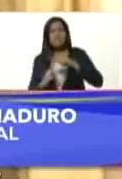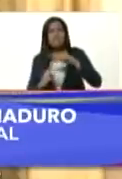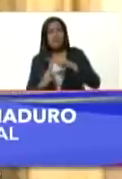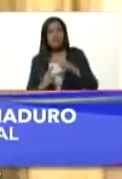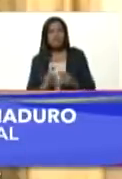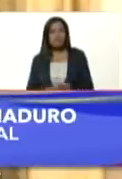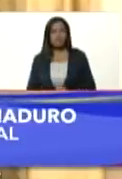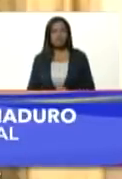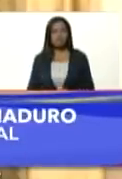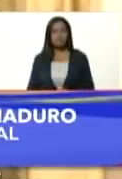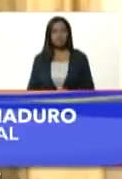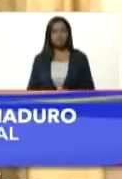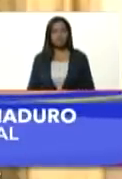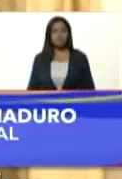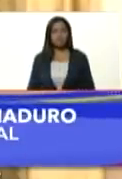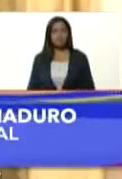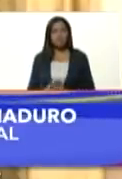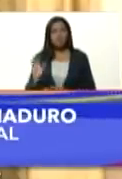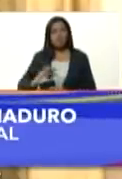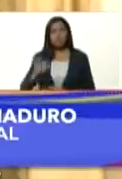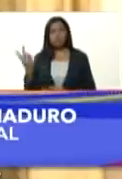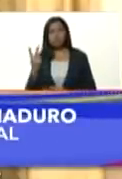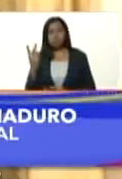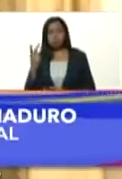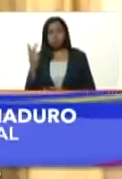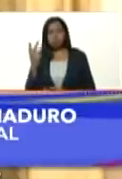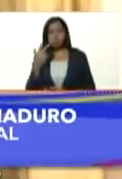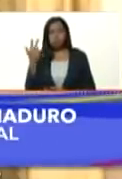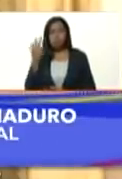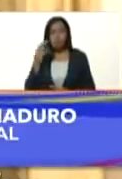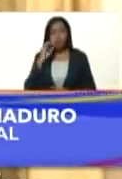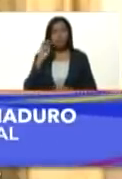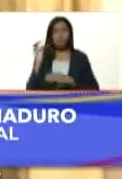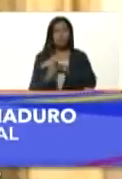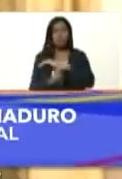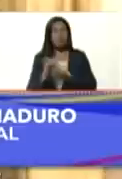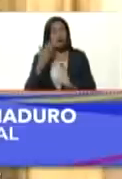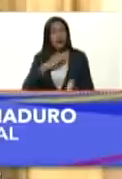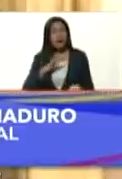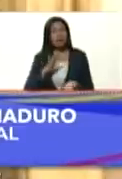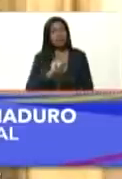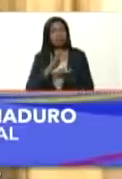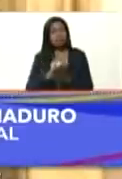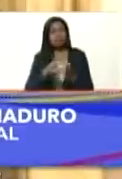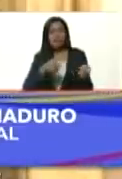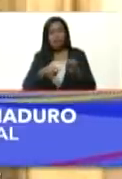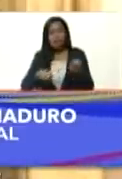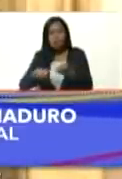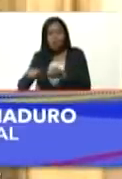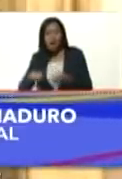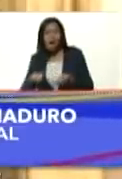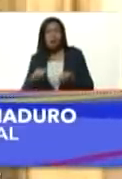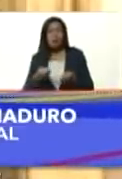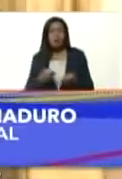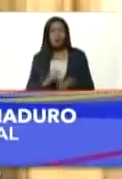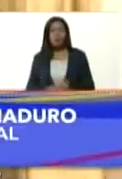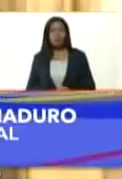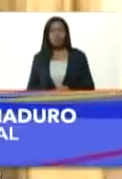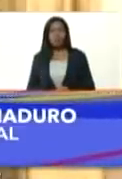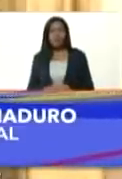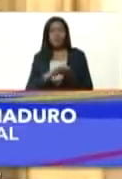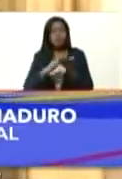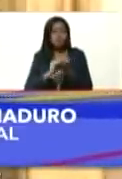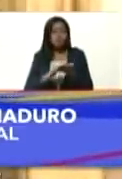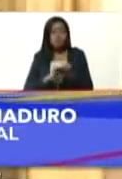San Antonio del Táchira y Cúcuta. Eso hay que regularlo en coordinación, eso hay que